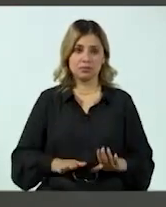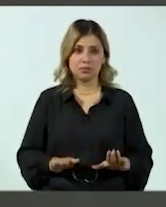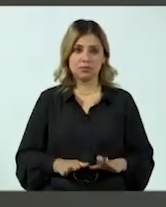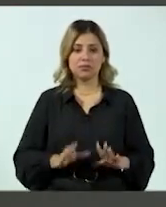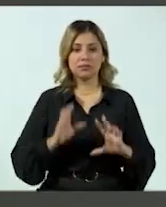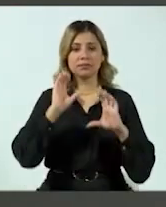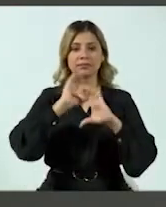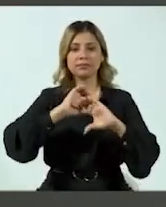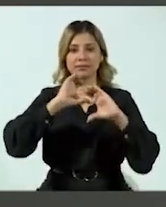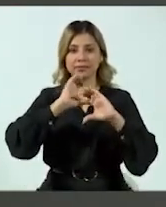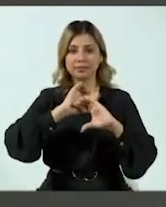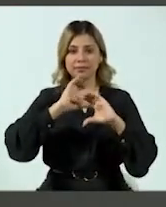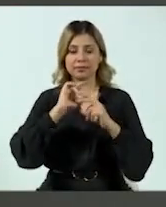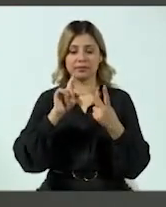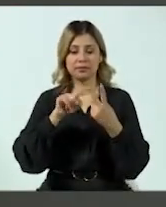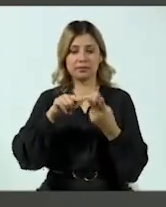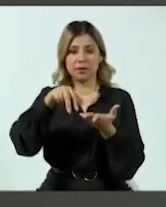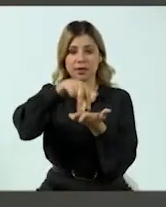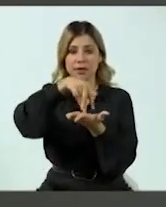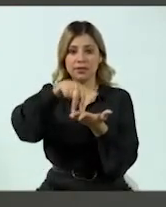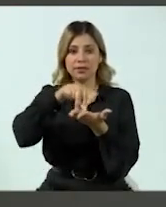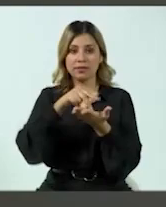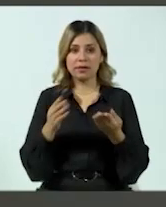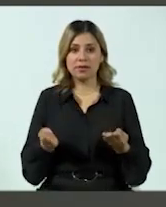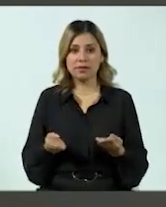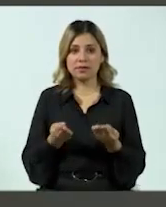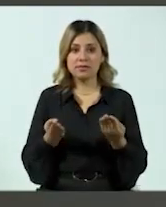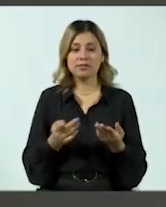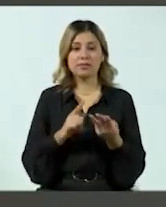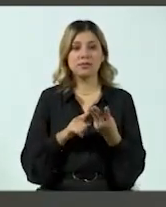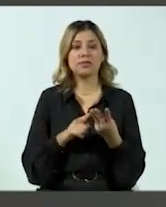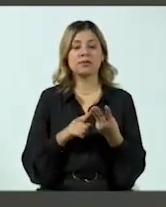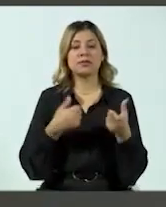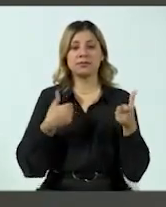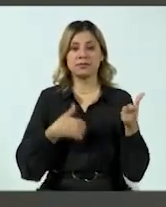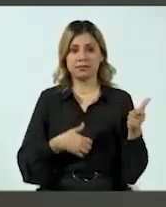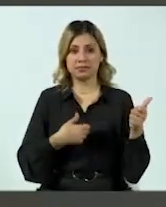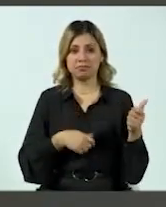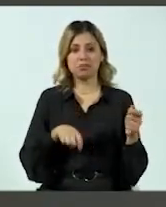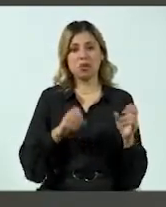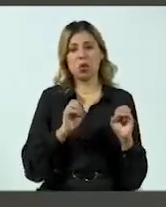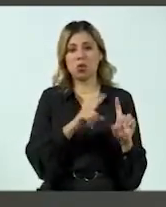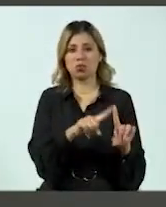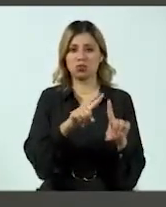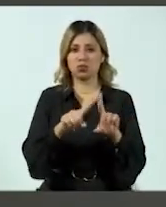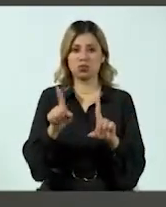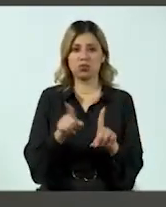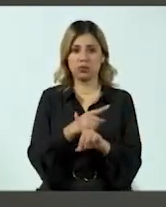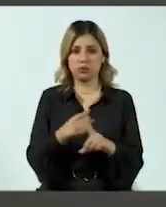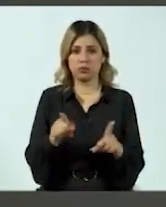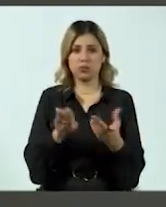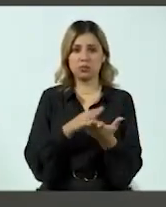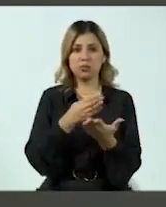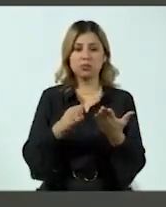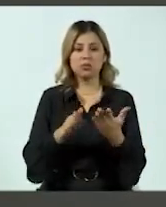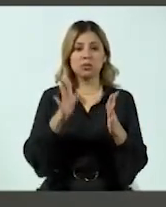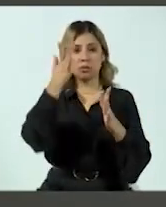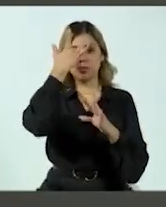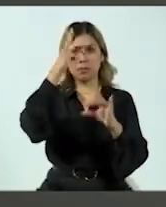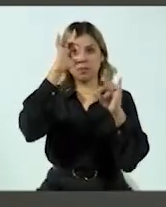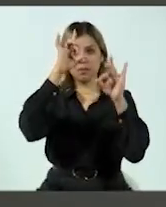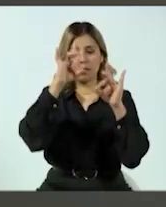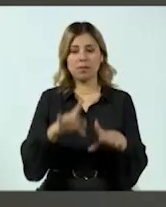canto eh danza o baile dominio de instrumento tenemos magia Stand up y